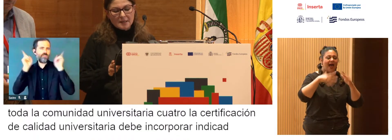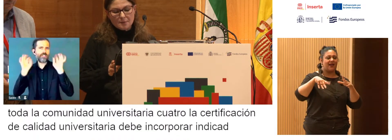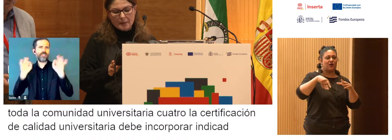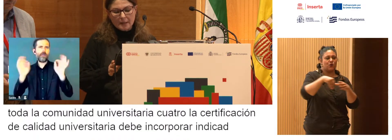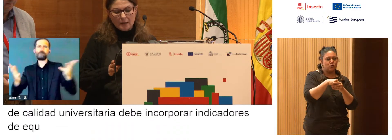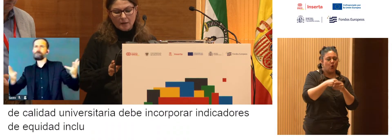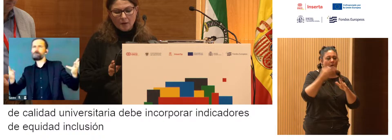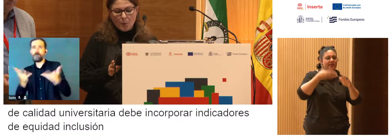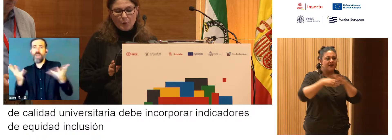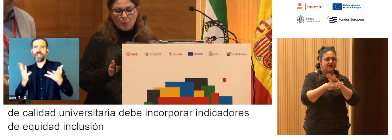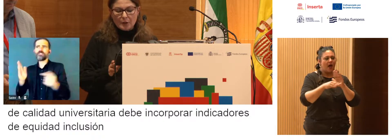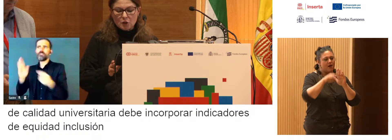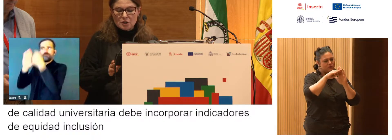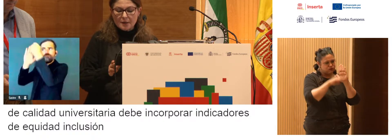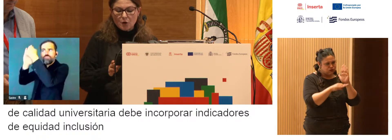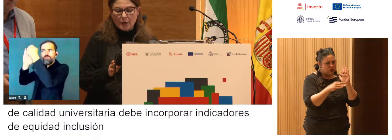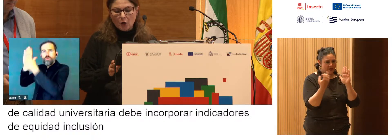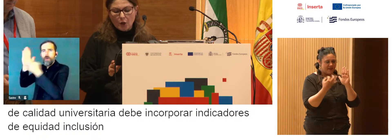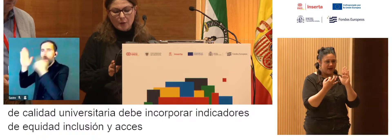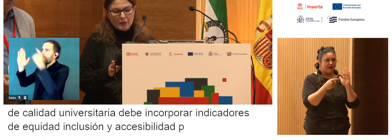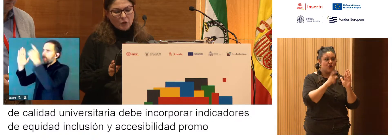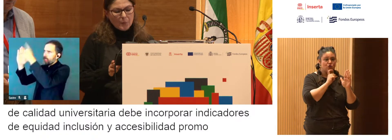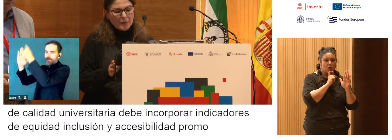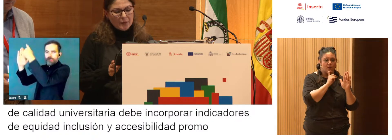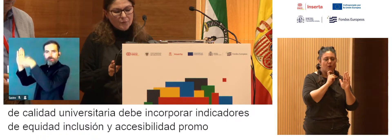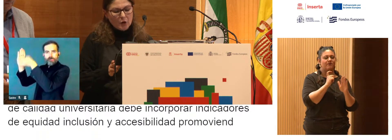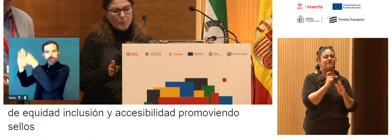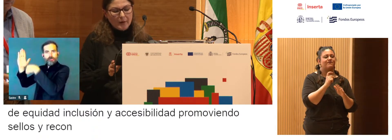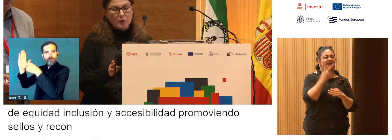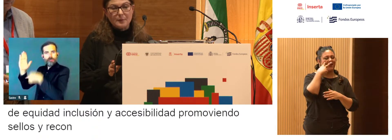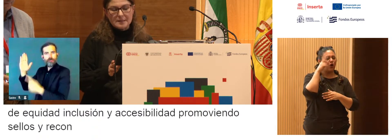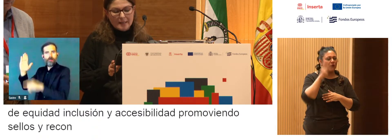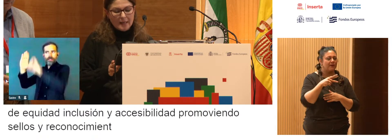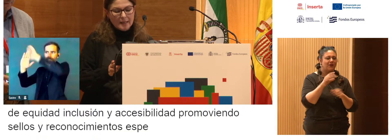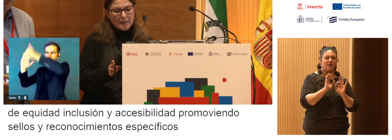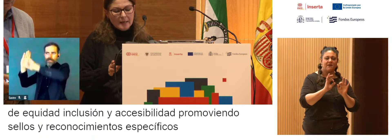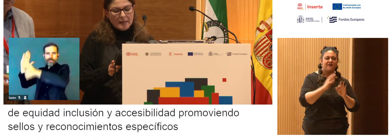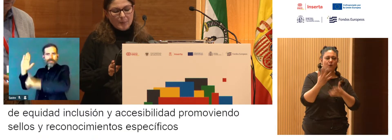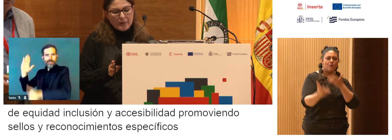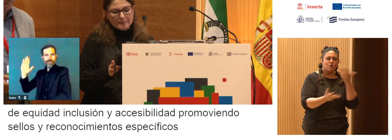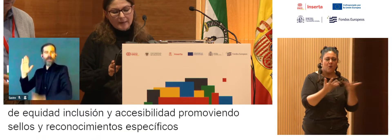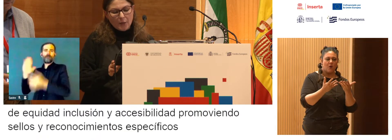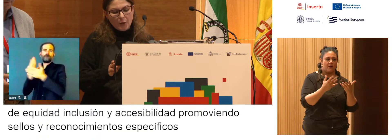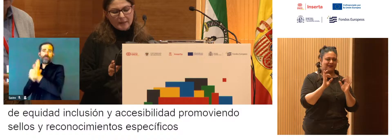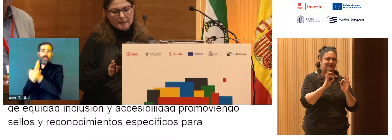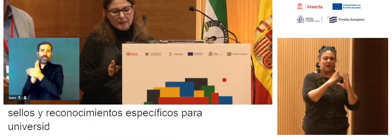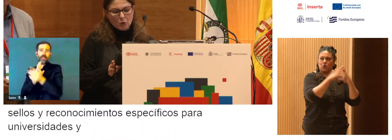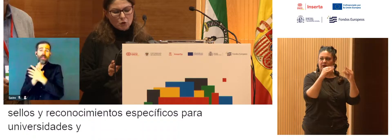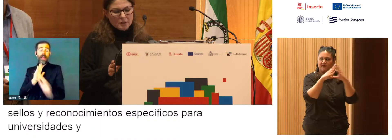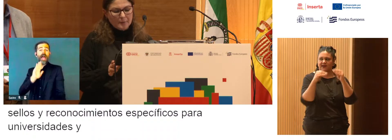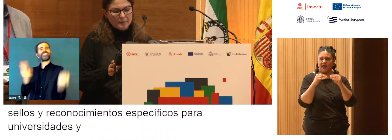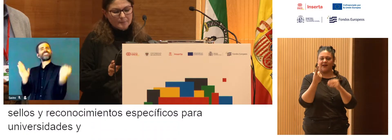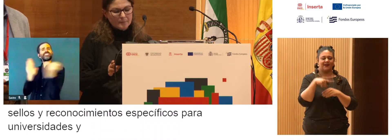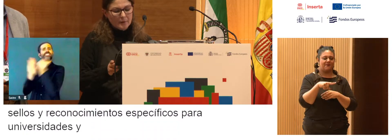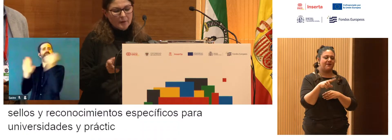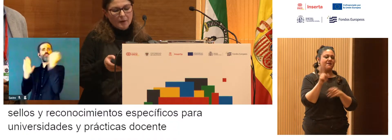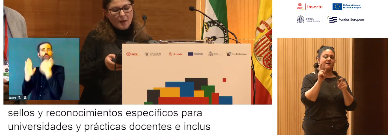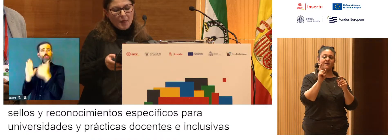y accesibilidad, promoviendo sellos y reconocimientos específicos para universidades y prácticas docentes